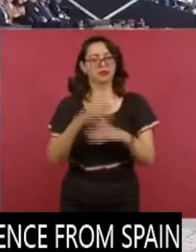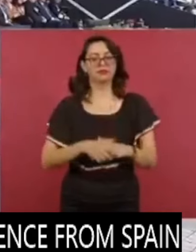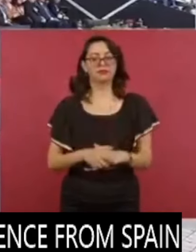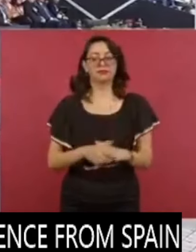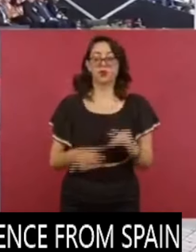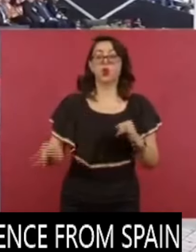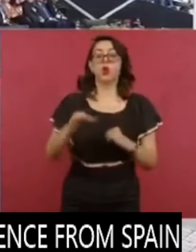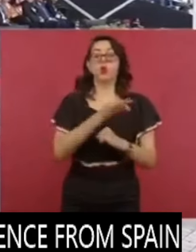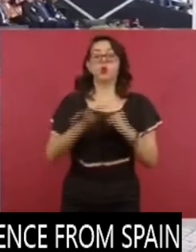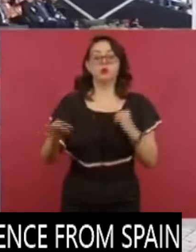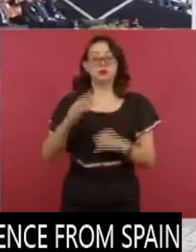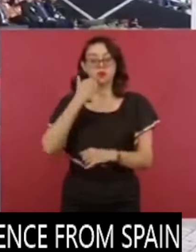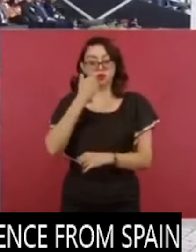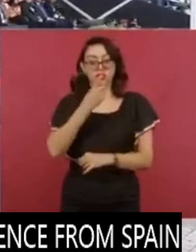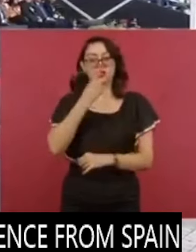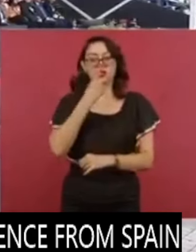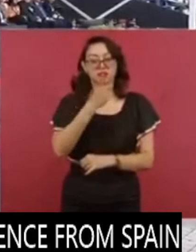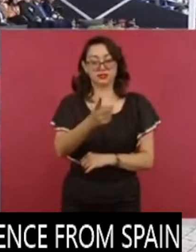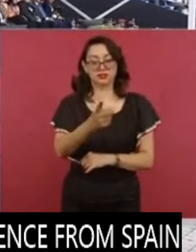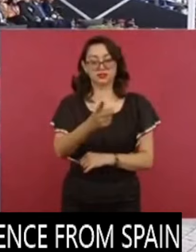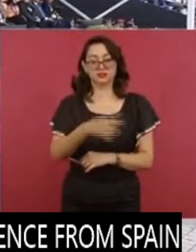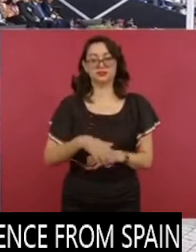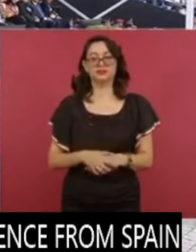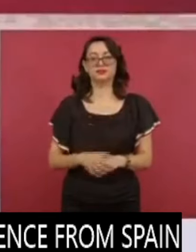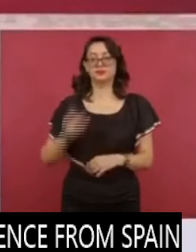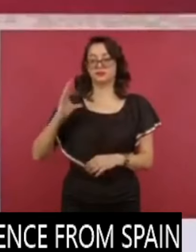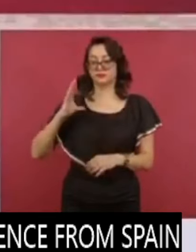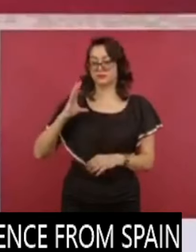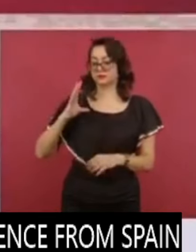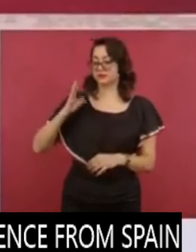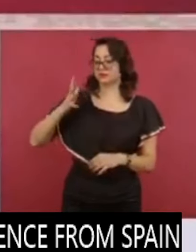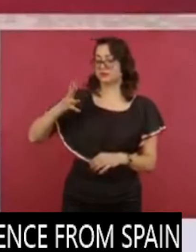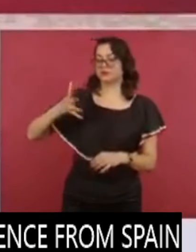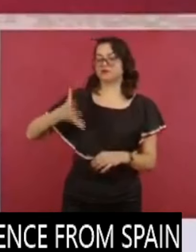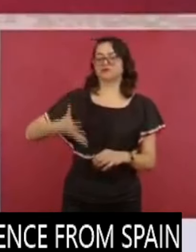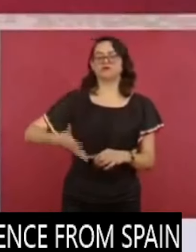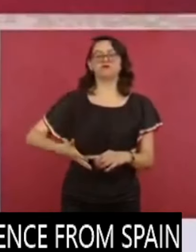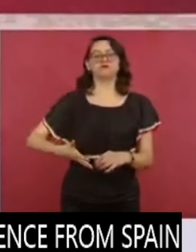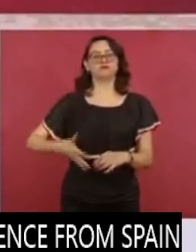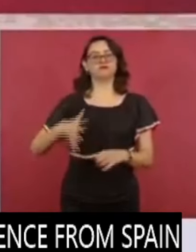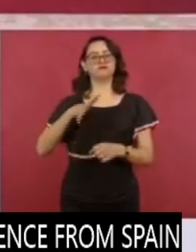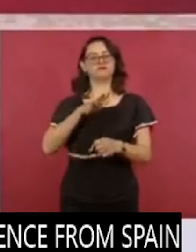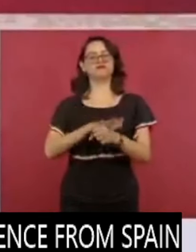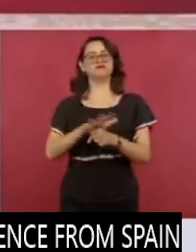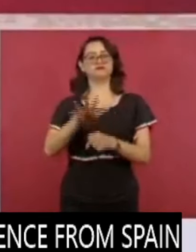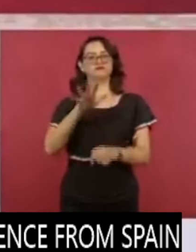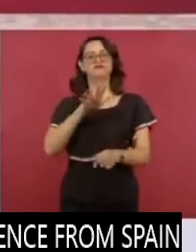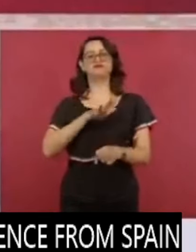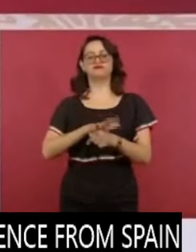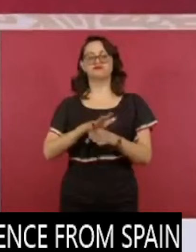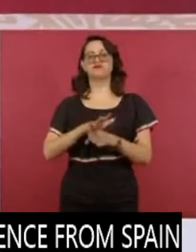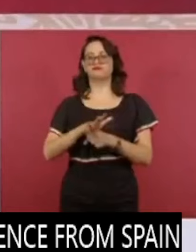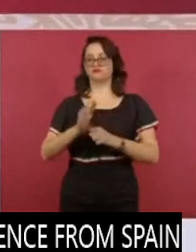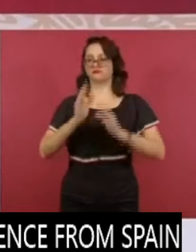Finalmente, les deseo que el orgullo y la satisfacción de participar en este